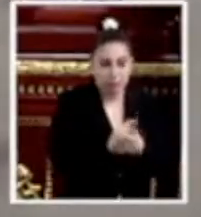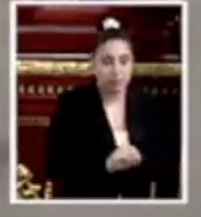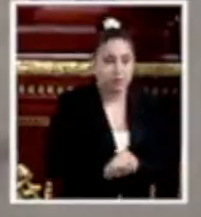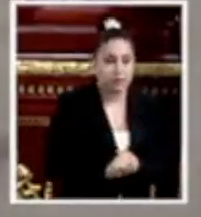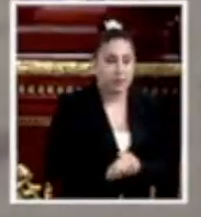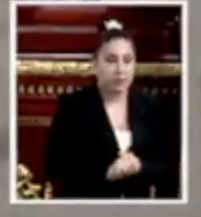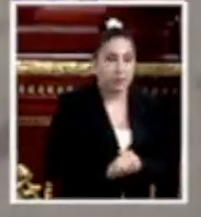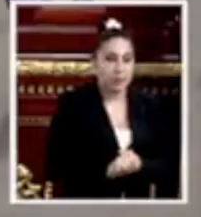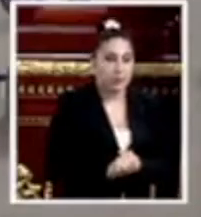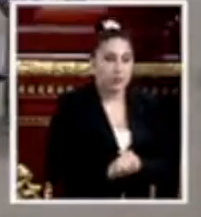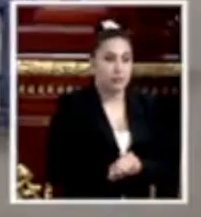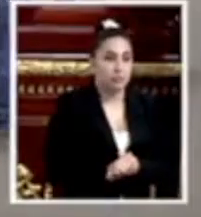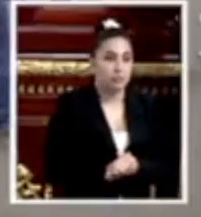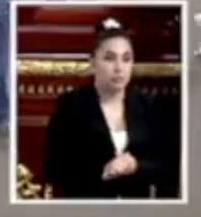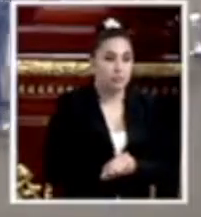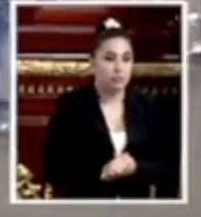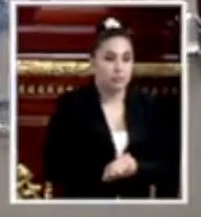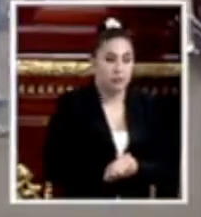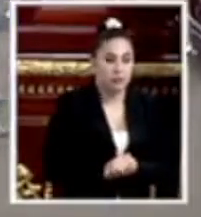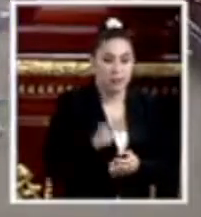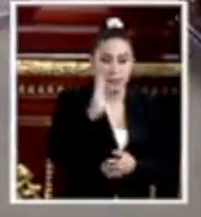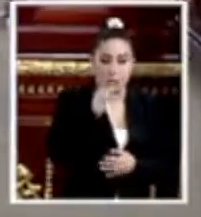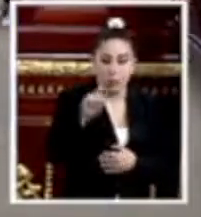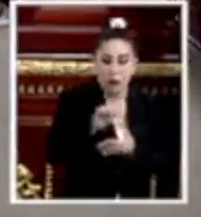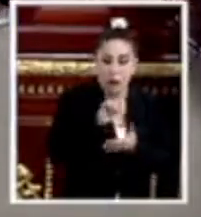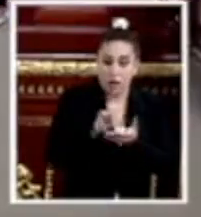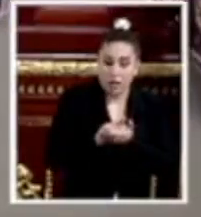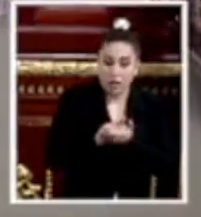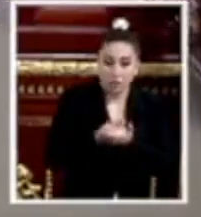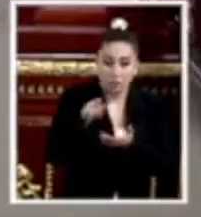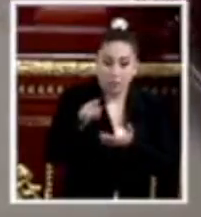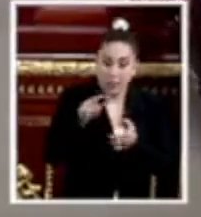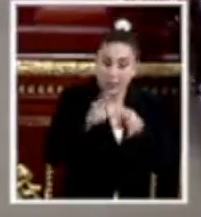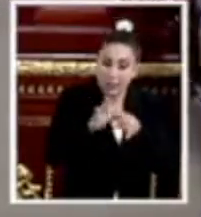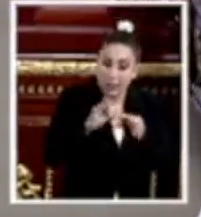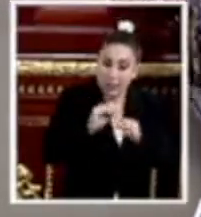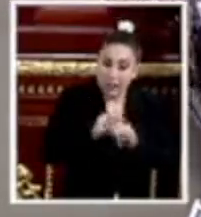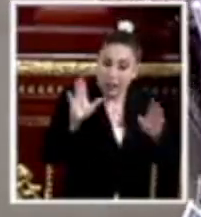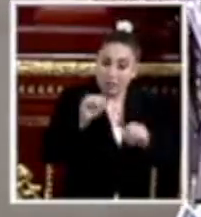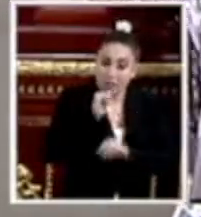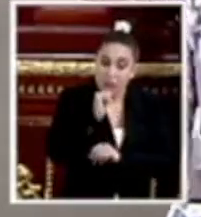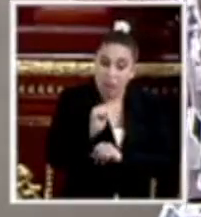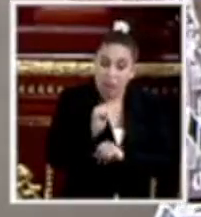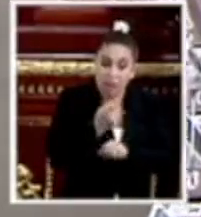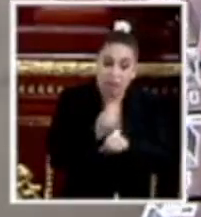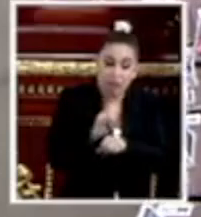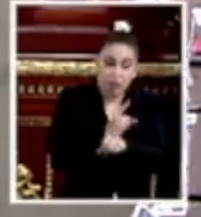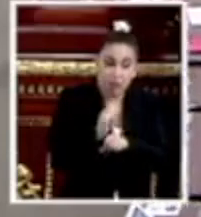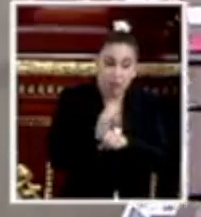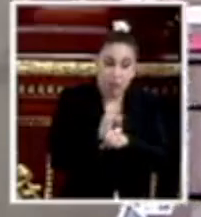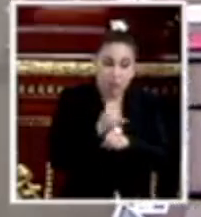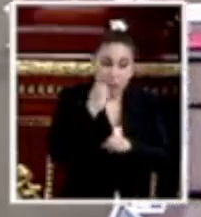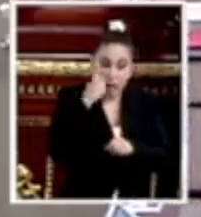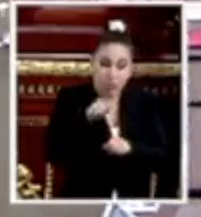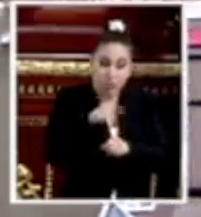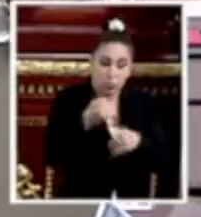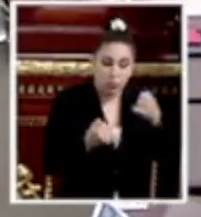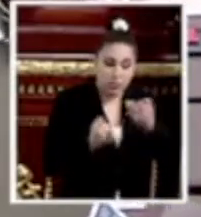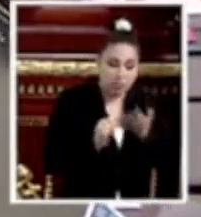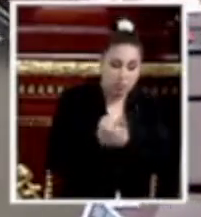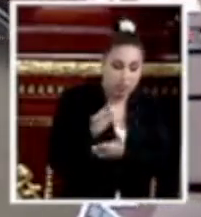medida en que una ley imprecisa confiere al juzgador una facultad muy amplia para determinar si un caso